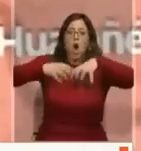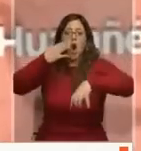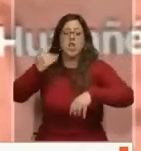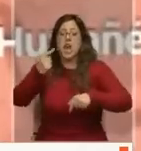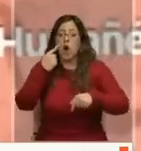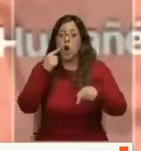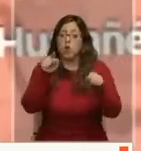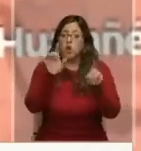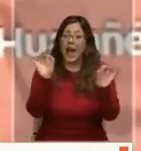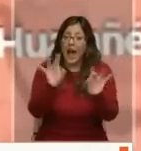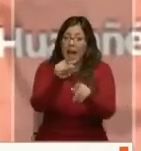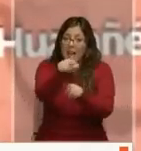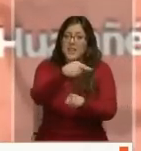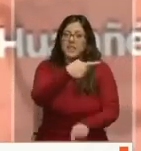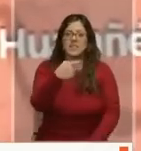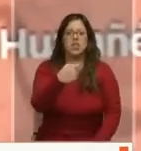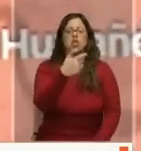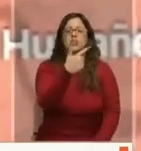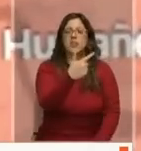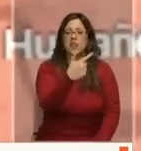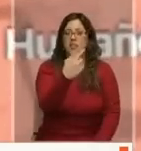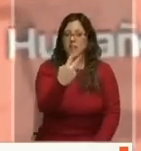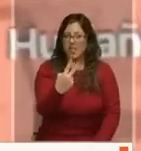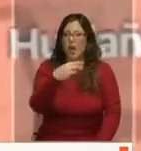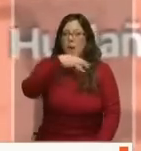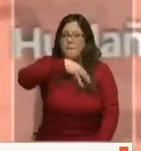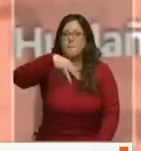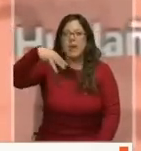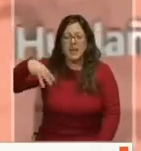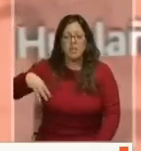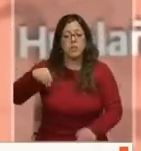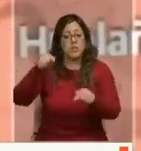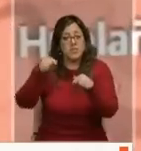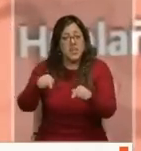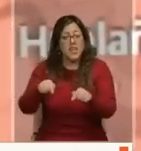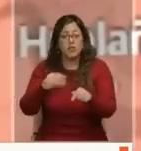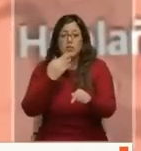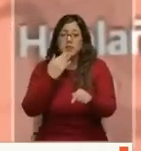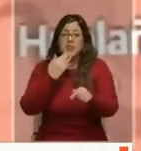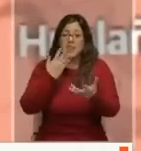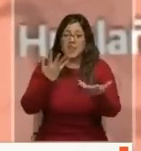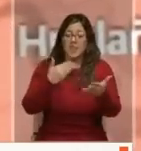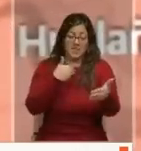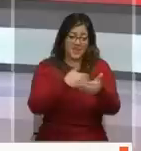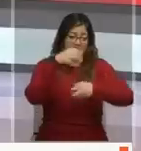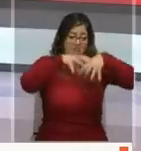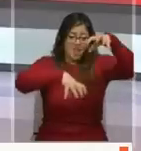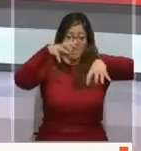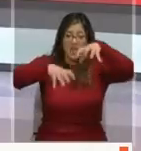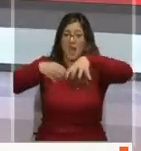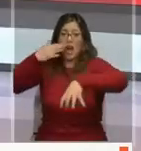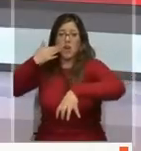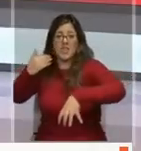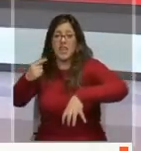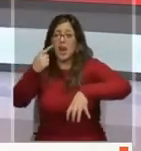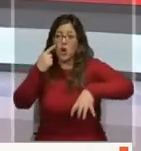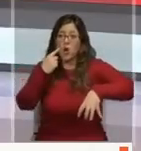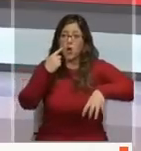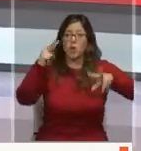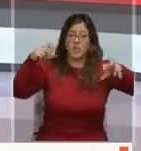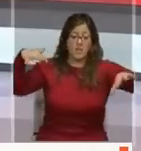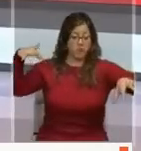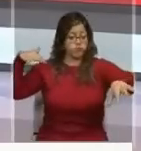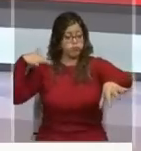caer 172 milímetros y eso sumado a lo que podría caer en sectores cordilleranos. Hay que pensar que viene todo lo de la